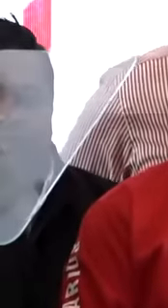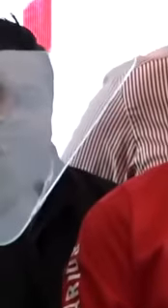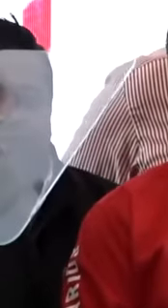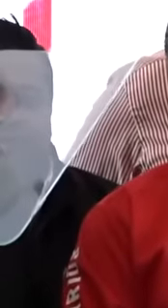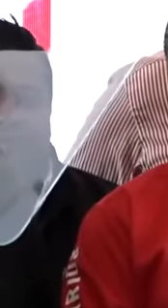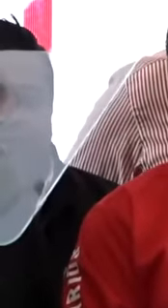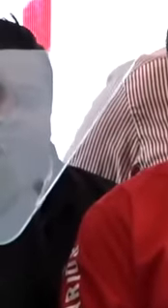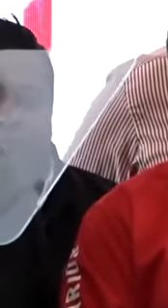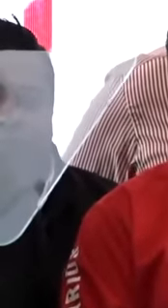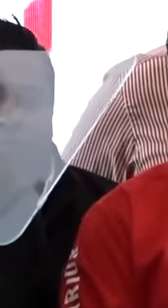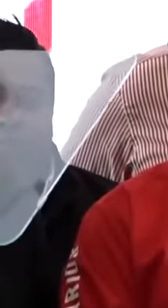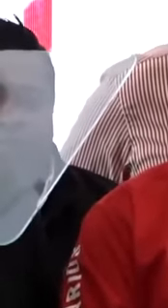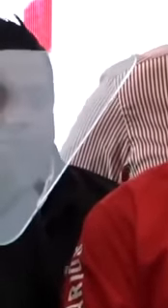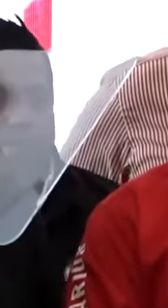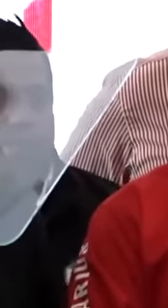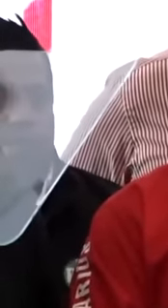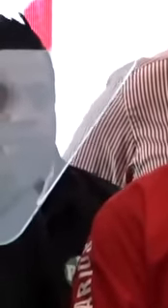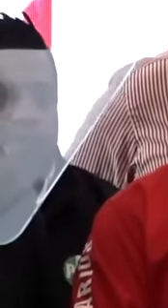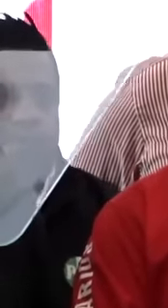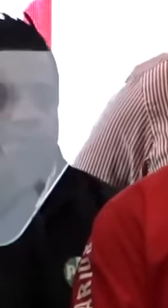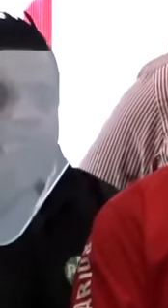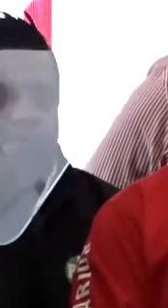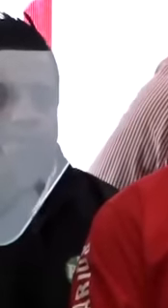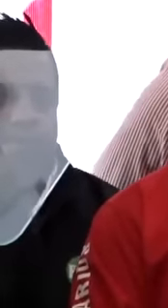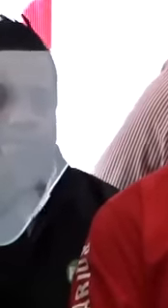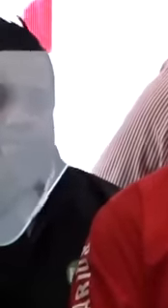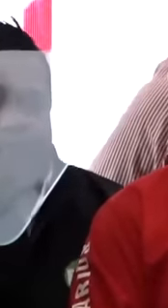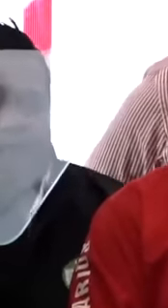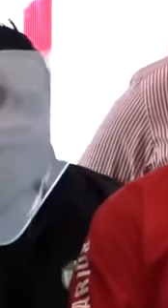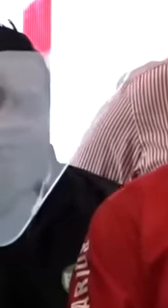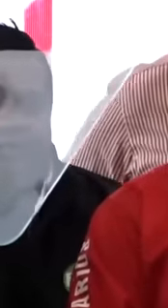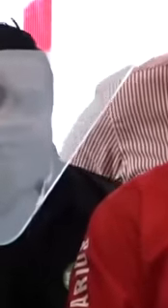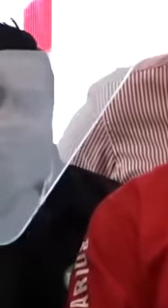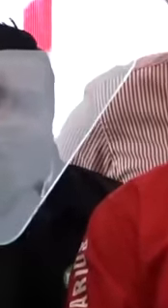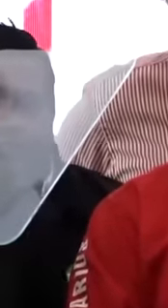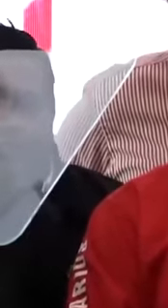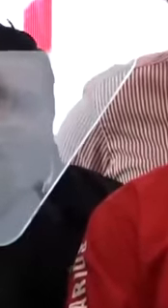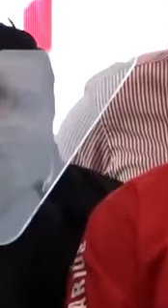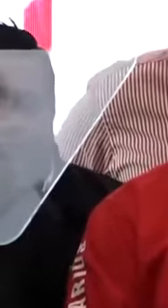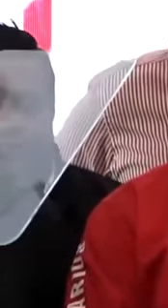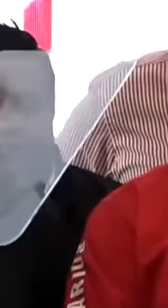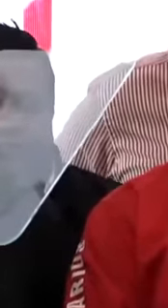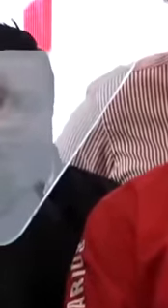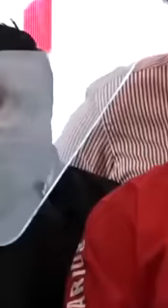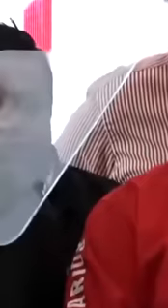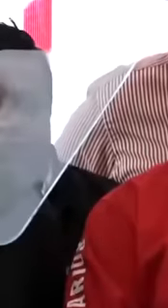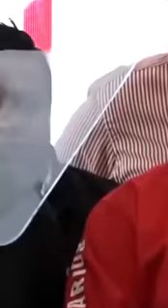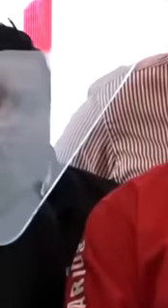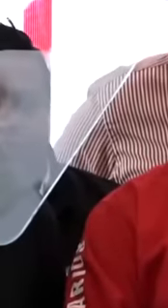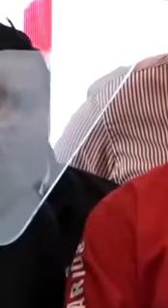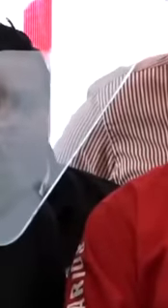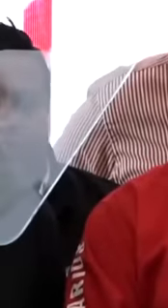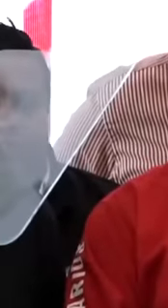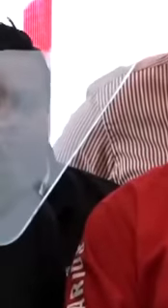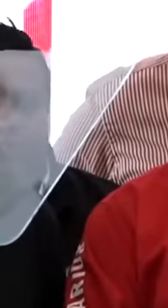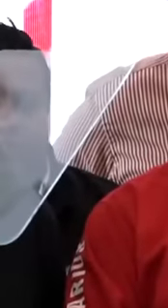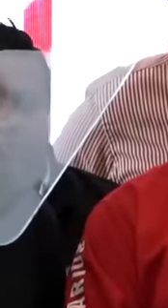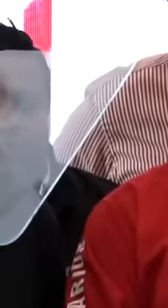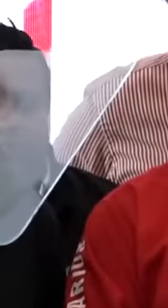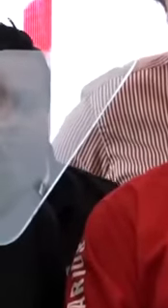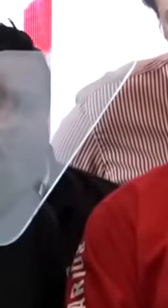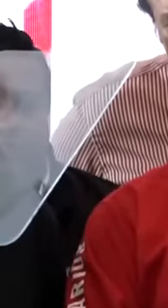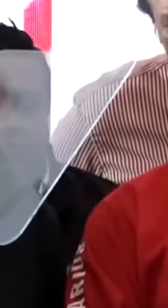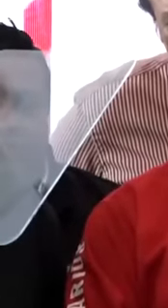Nacional Electoral dio a conocer su conteo rápido. Tal ejercicio estadístico señala una tendencia del voto que no es favorable a